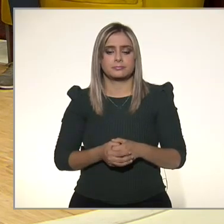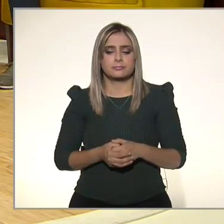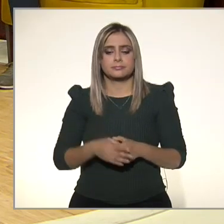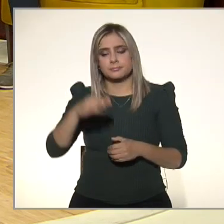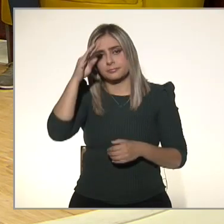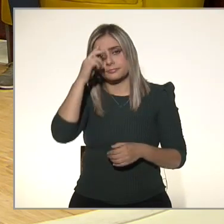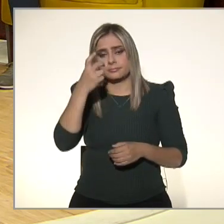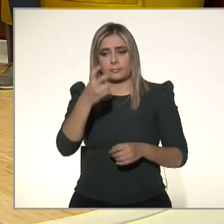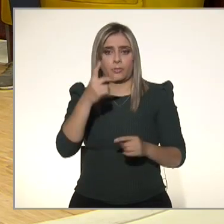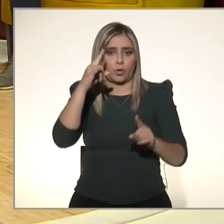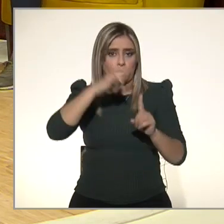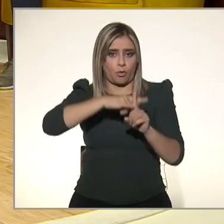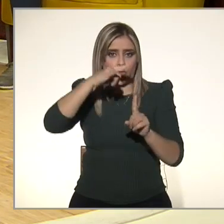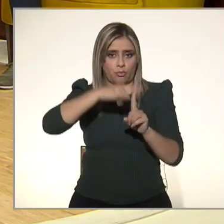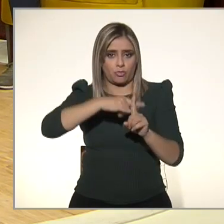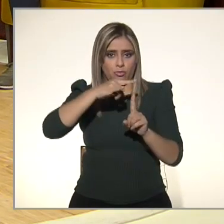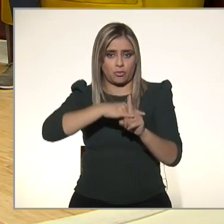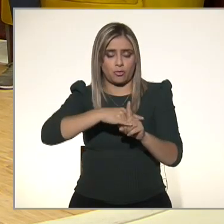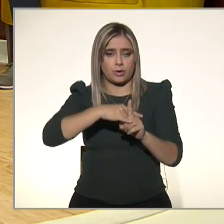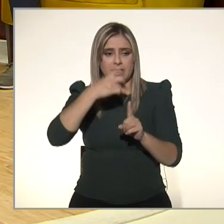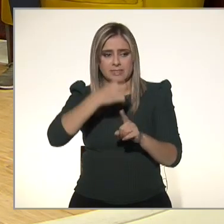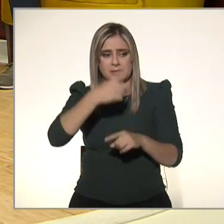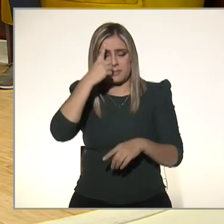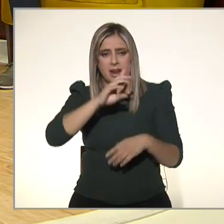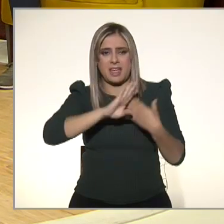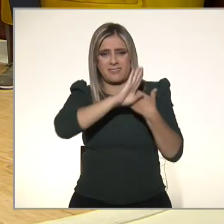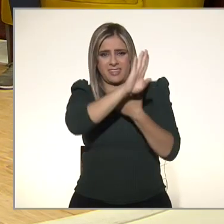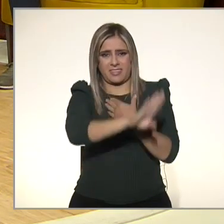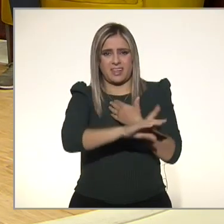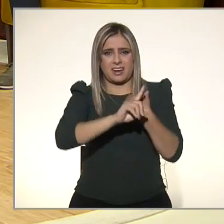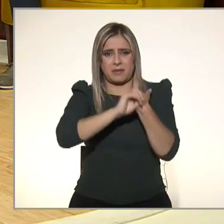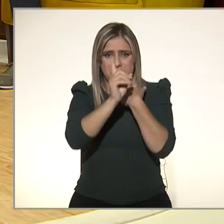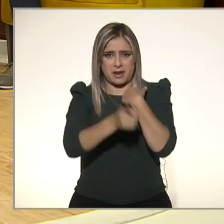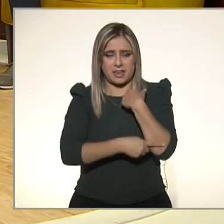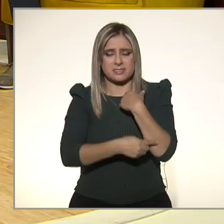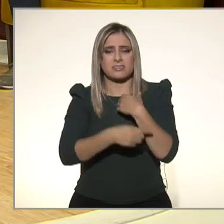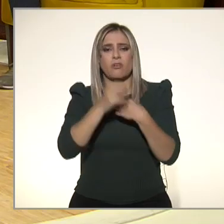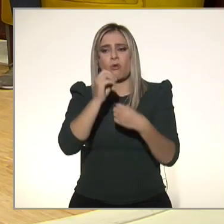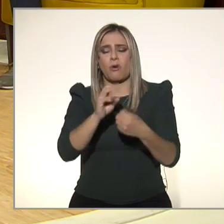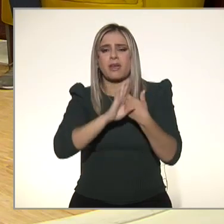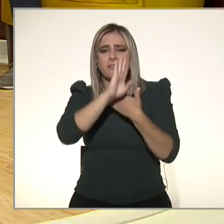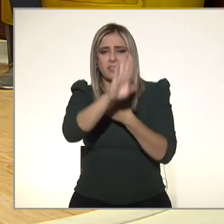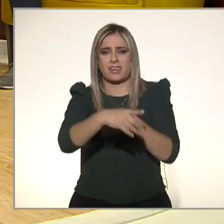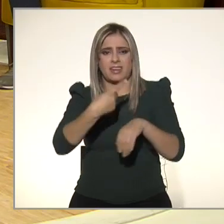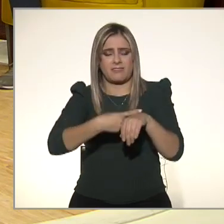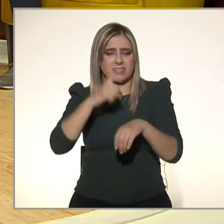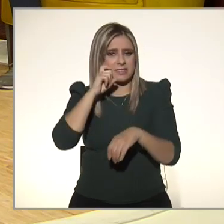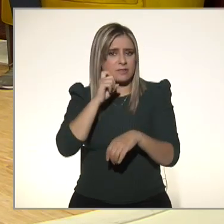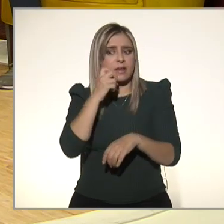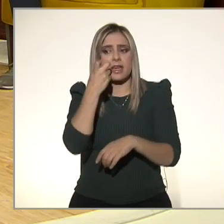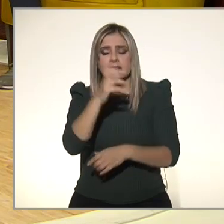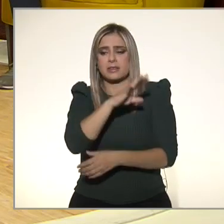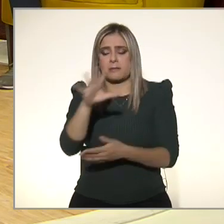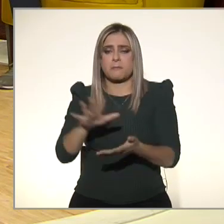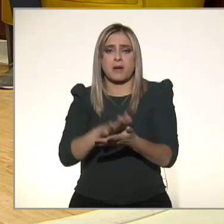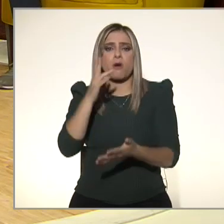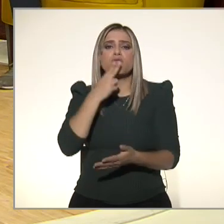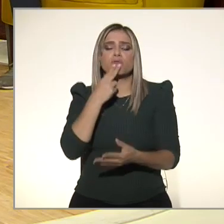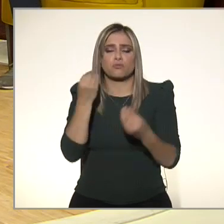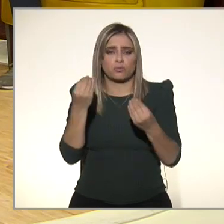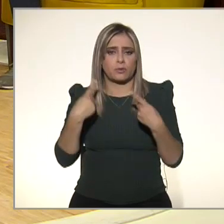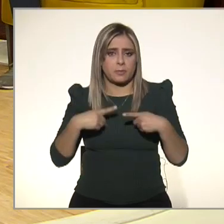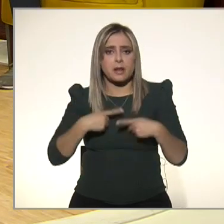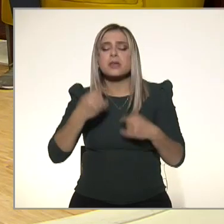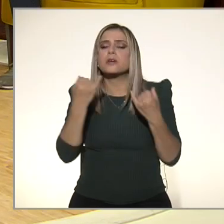el condón es el método anticonceptivo más utilizado, digamos, también hay que decir, y es efectivo, por supuesto, hay que